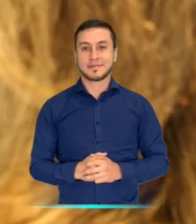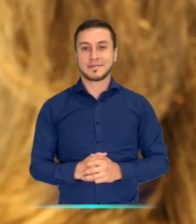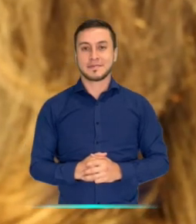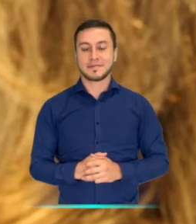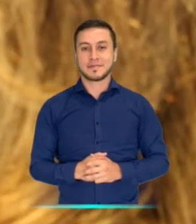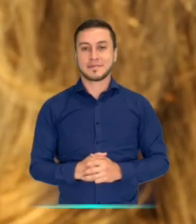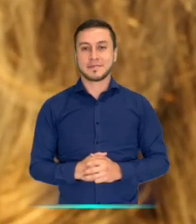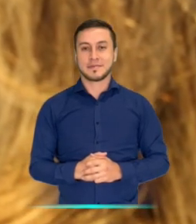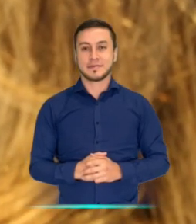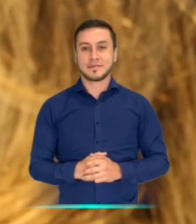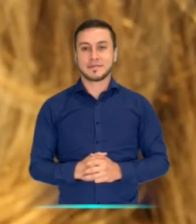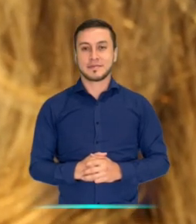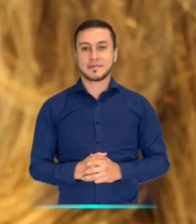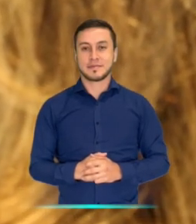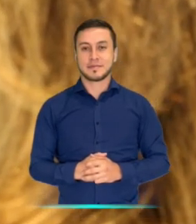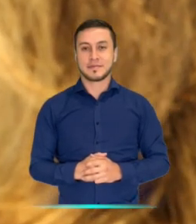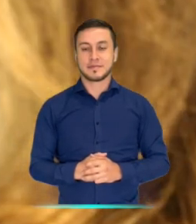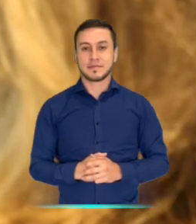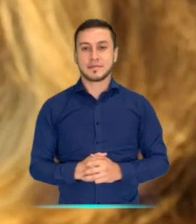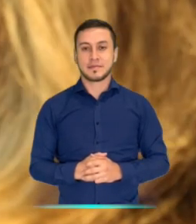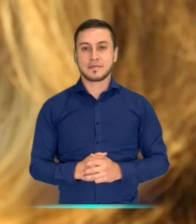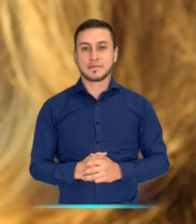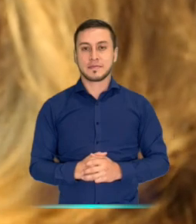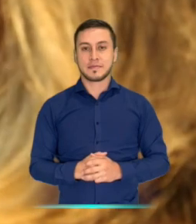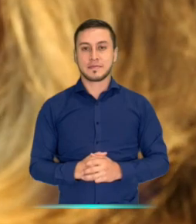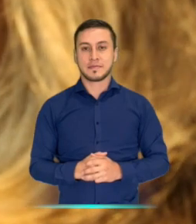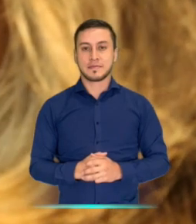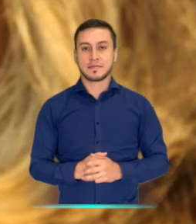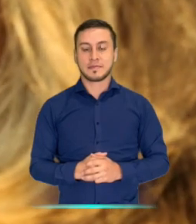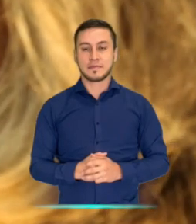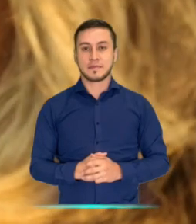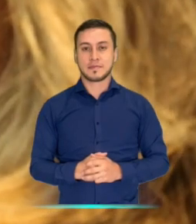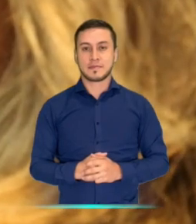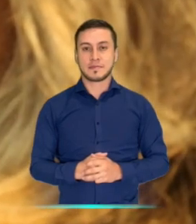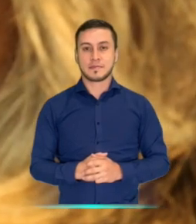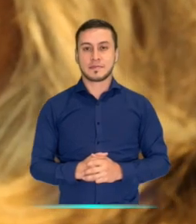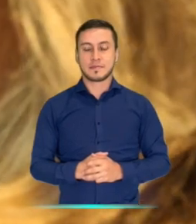Se llama reto. Y el tres.